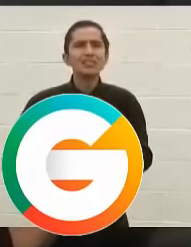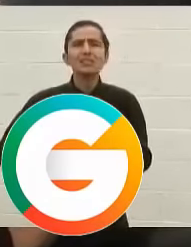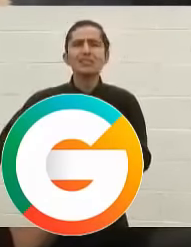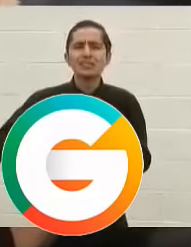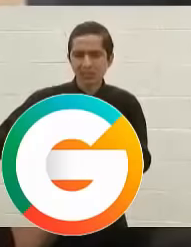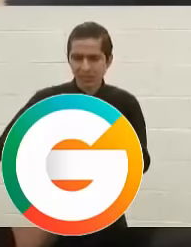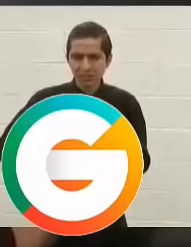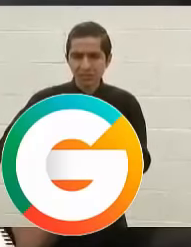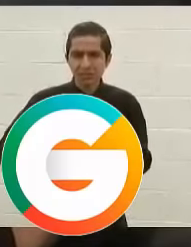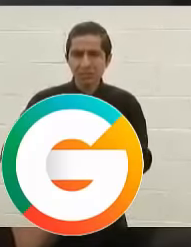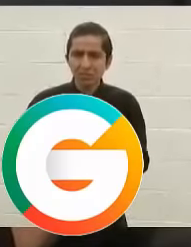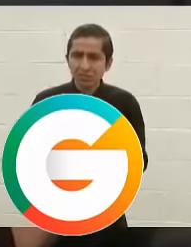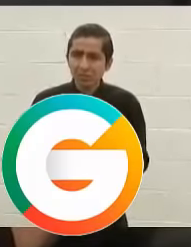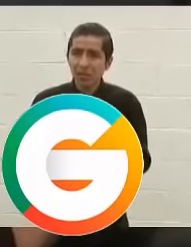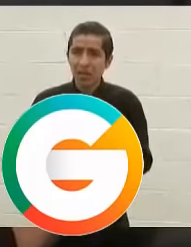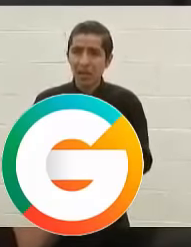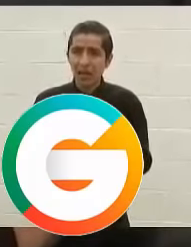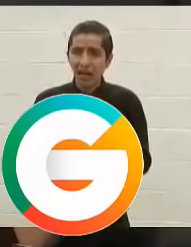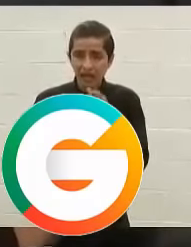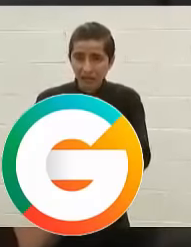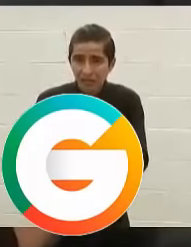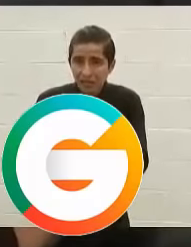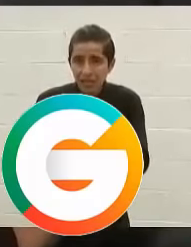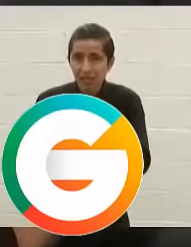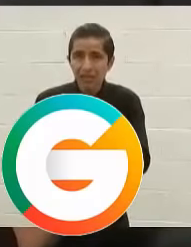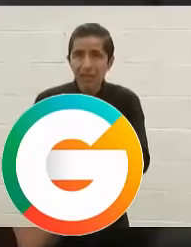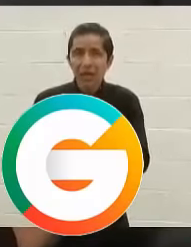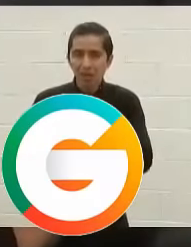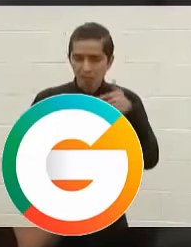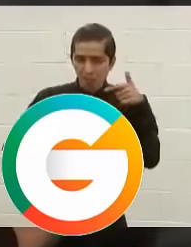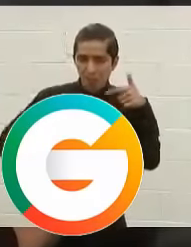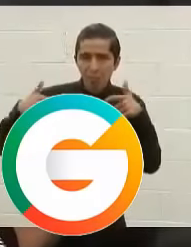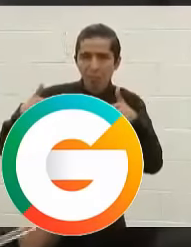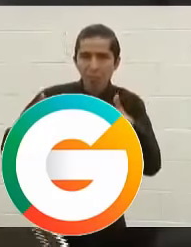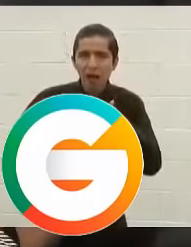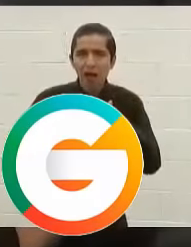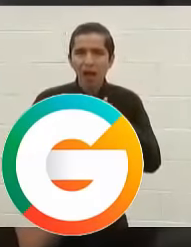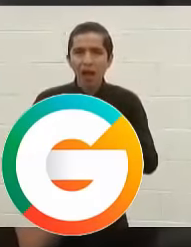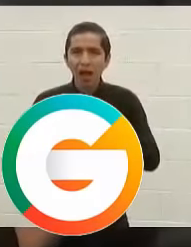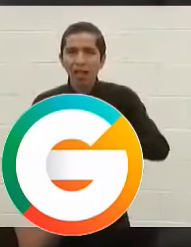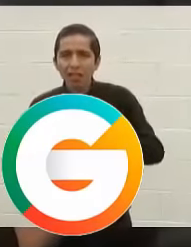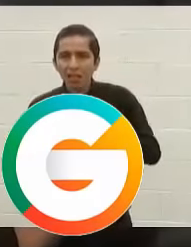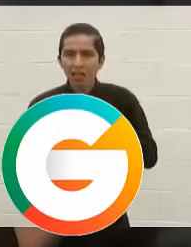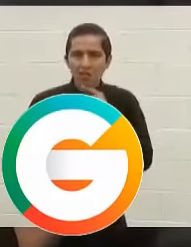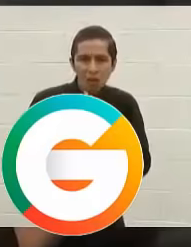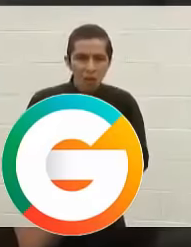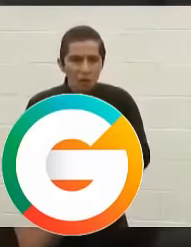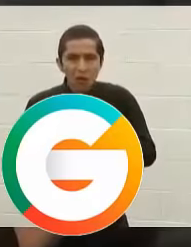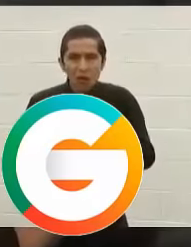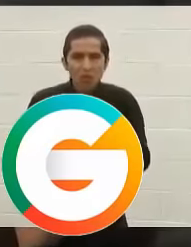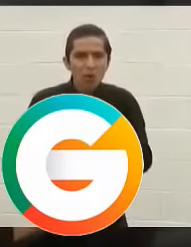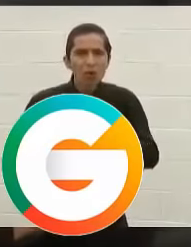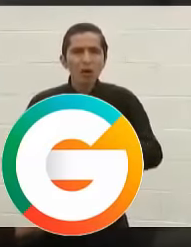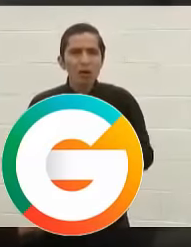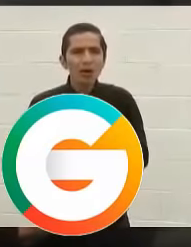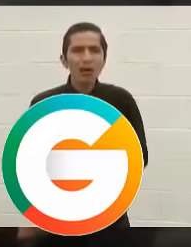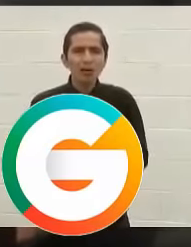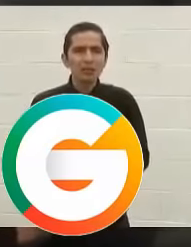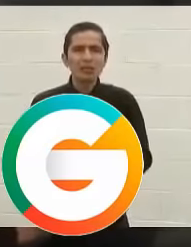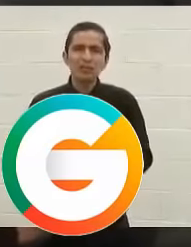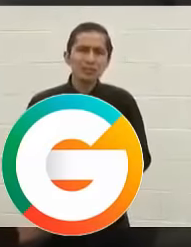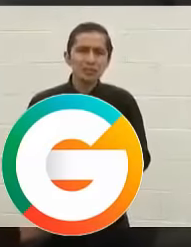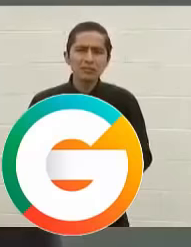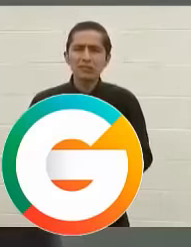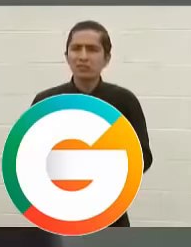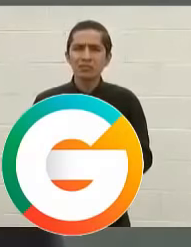secretarios del gabinete. Si esto fue así y si este ataque podría circunscribirse dentro de esta información que tenía el Centro Nacional de Inteligencia. Gracias.